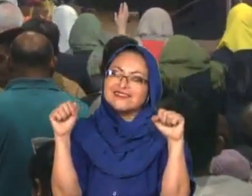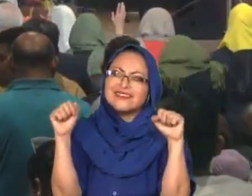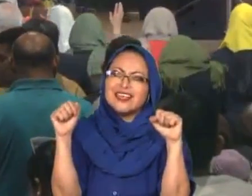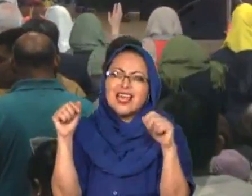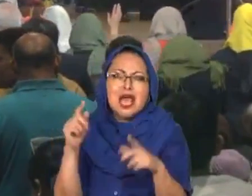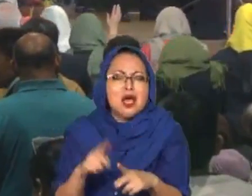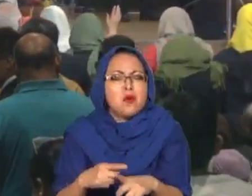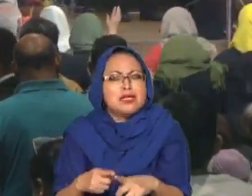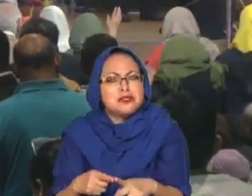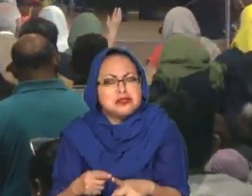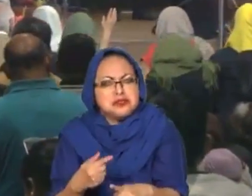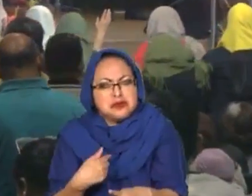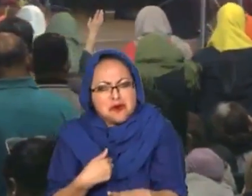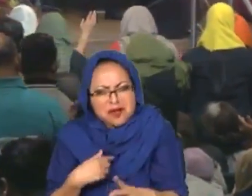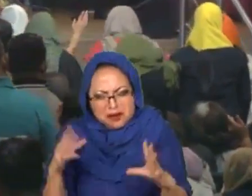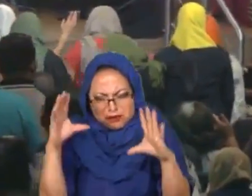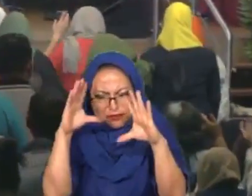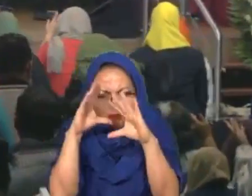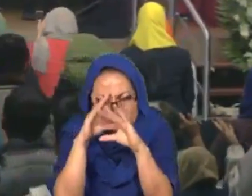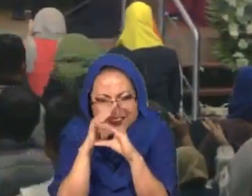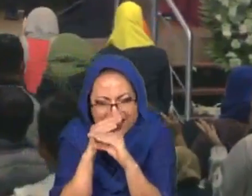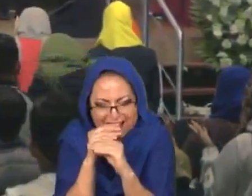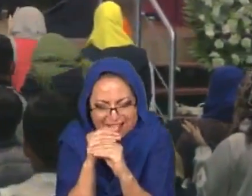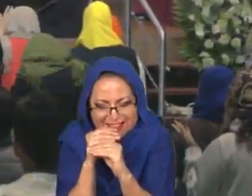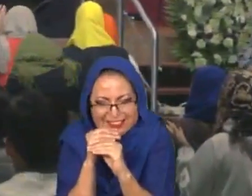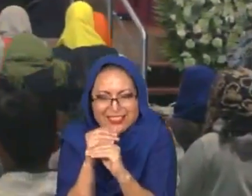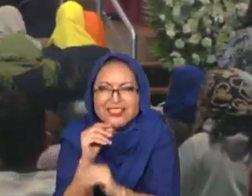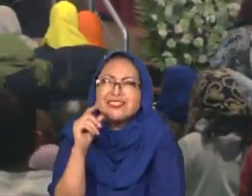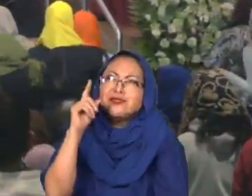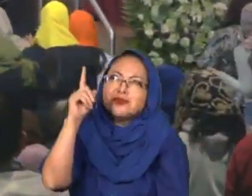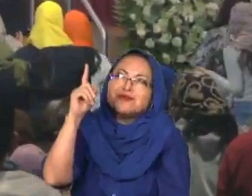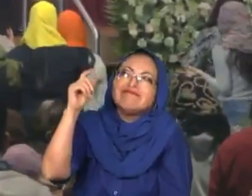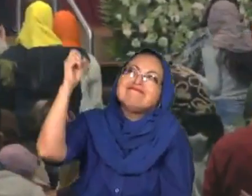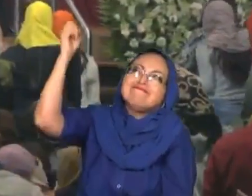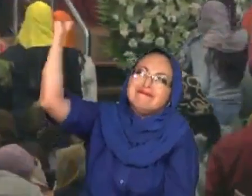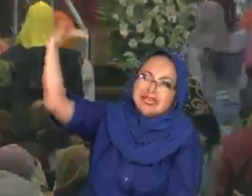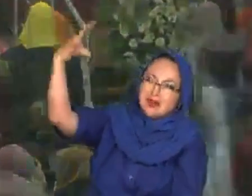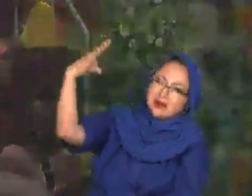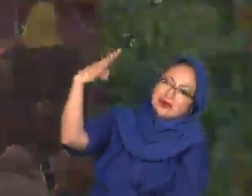para nuestro amado, para nuestro Dios,